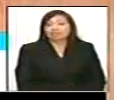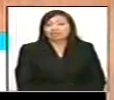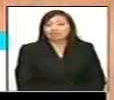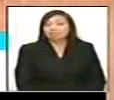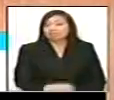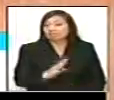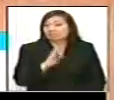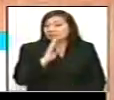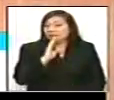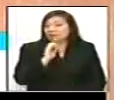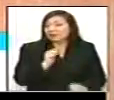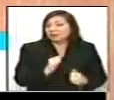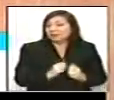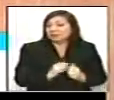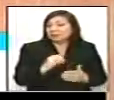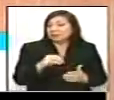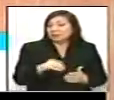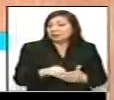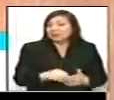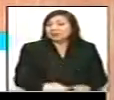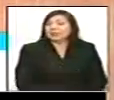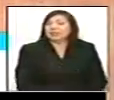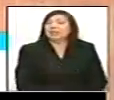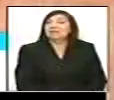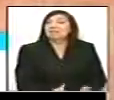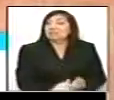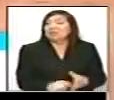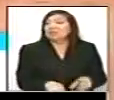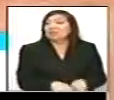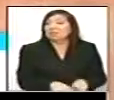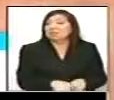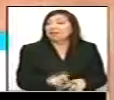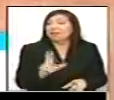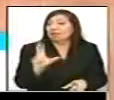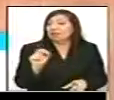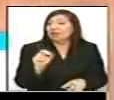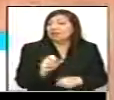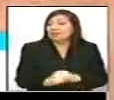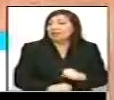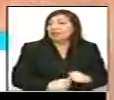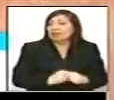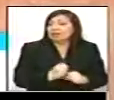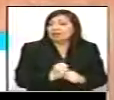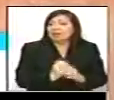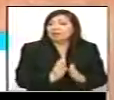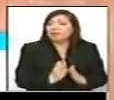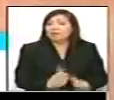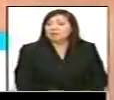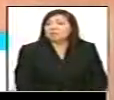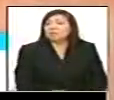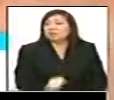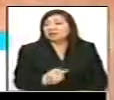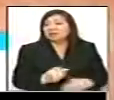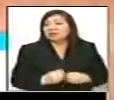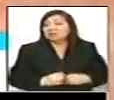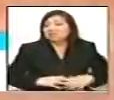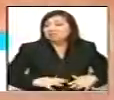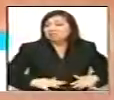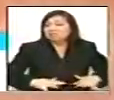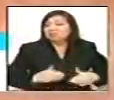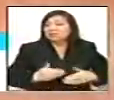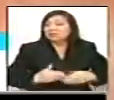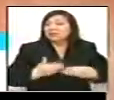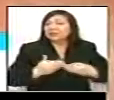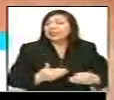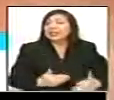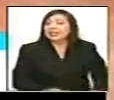hablando al momento con Hernán, le dije, bueno, en todo caso, que también se dé 30 años por el proceso de formalización, pues si es que se ha extendido lo que es el